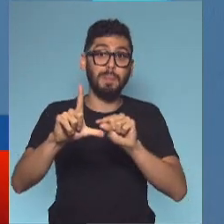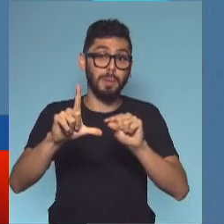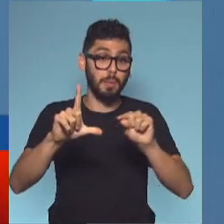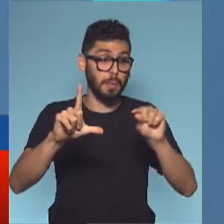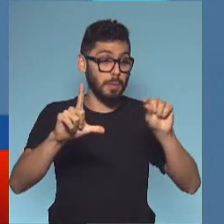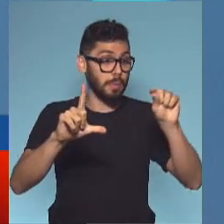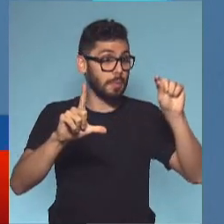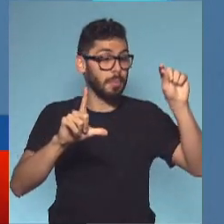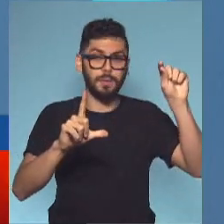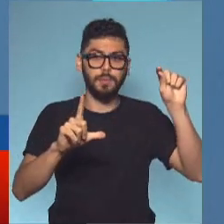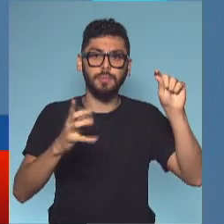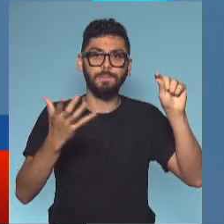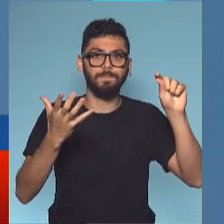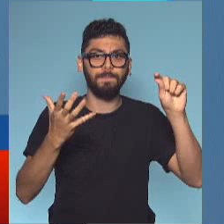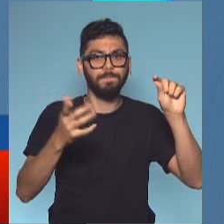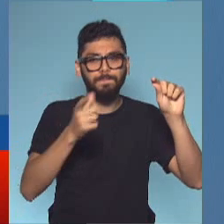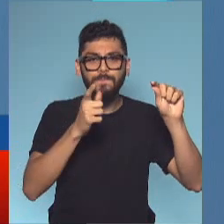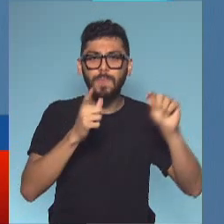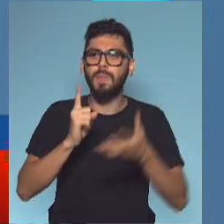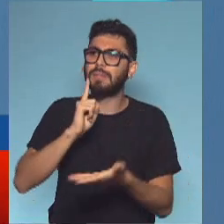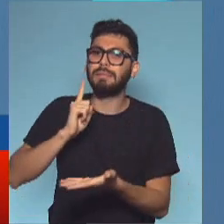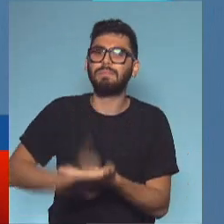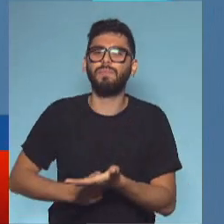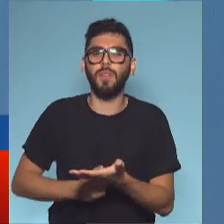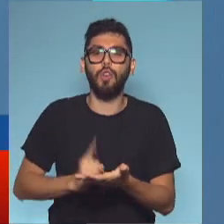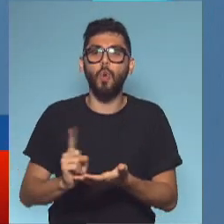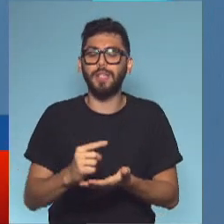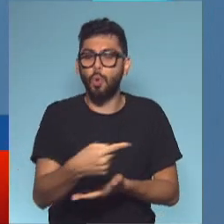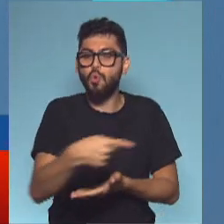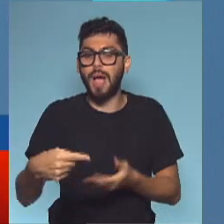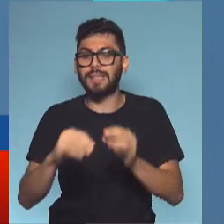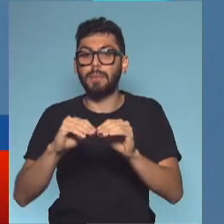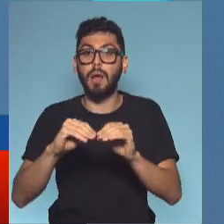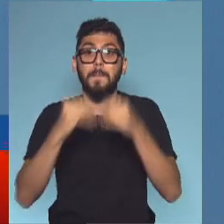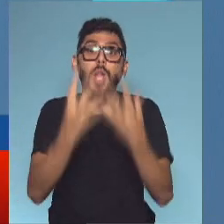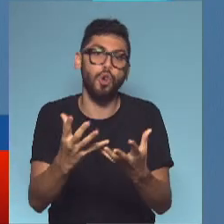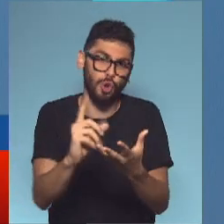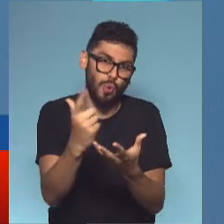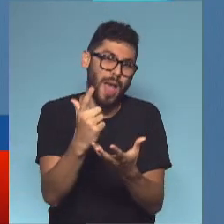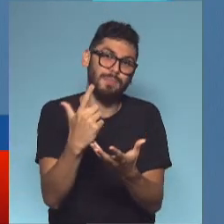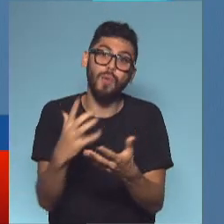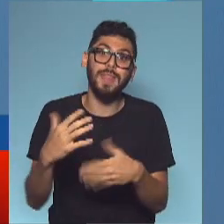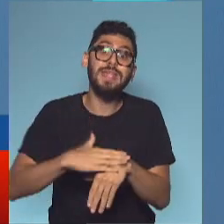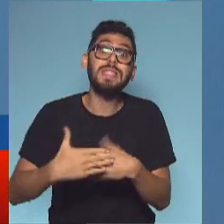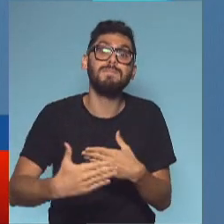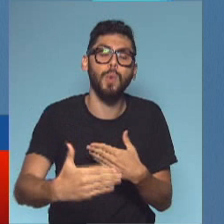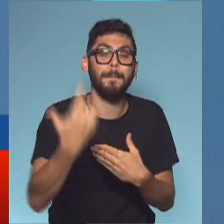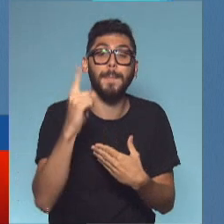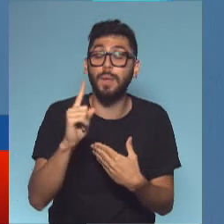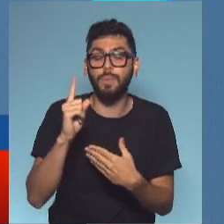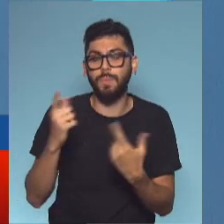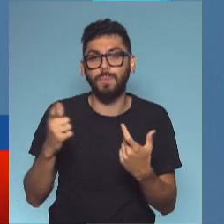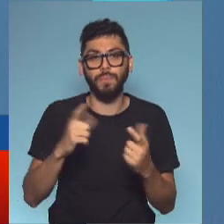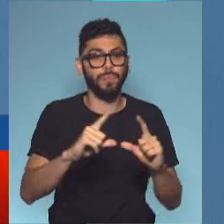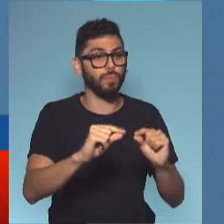tomó se esperaba un resultado esta misma semana. Pero me parece que está entrando en emergencia. El